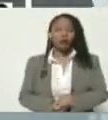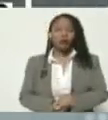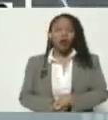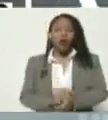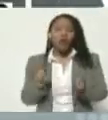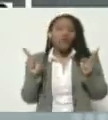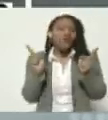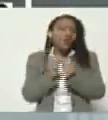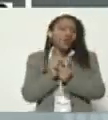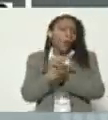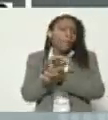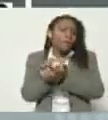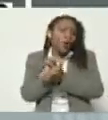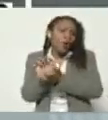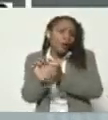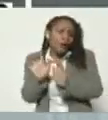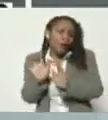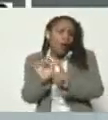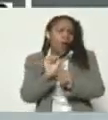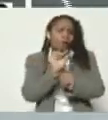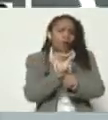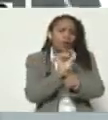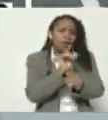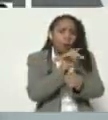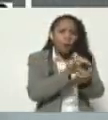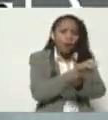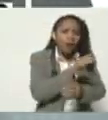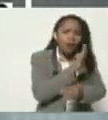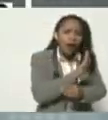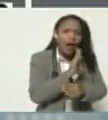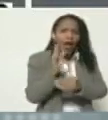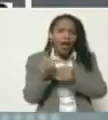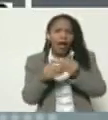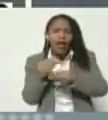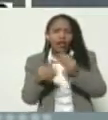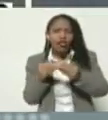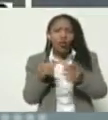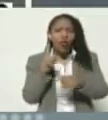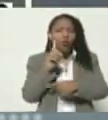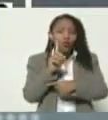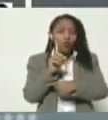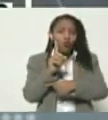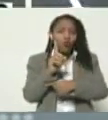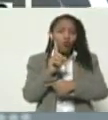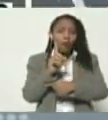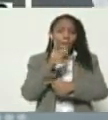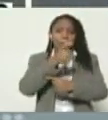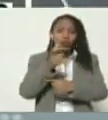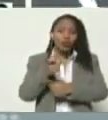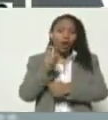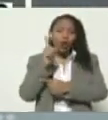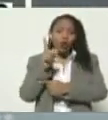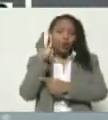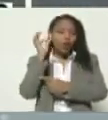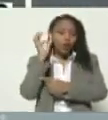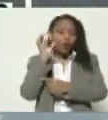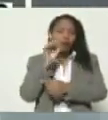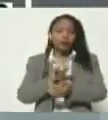Pequeño problemita por allá, un pequeño problemita por allá, causado por un precandidato o una